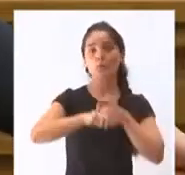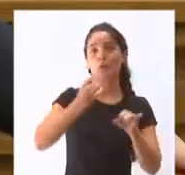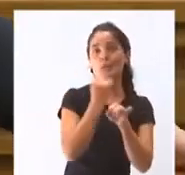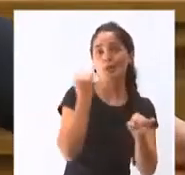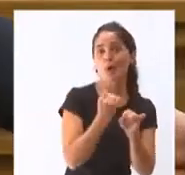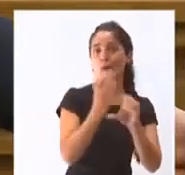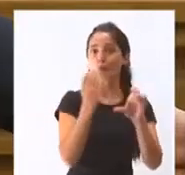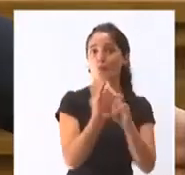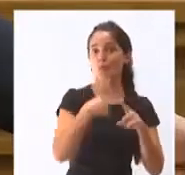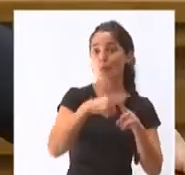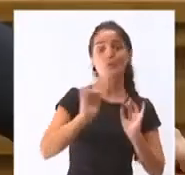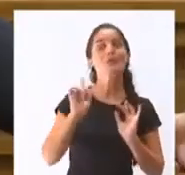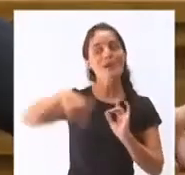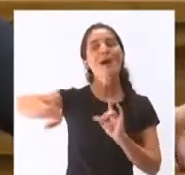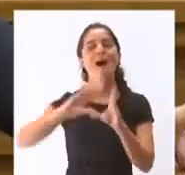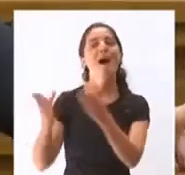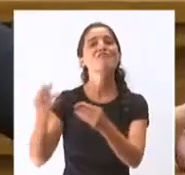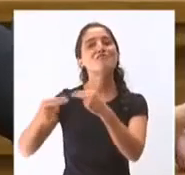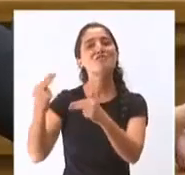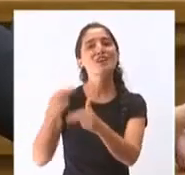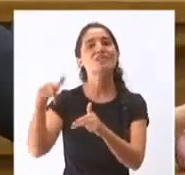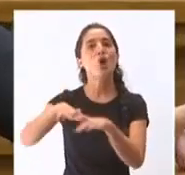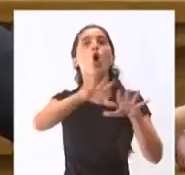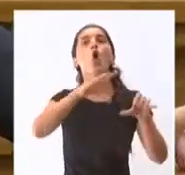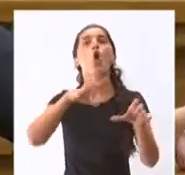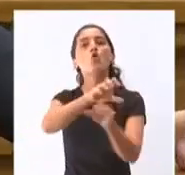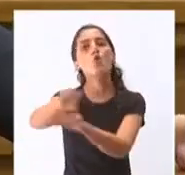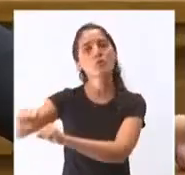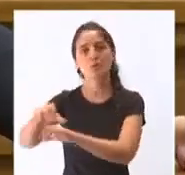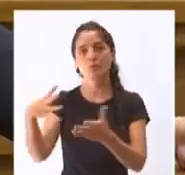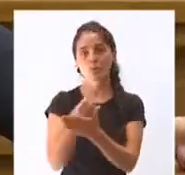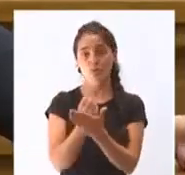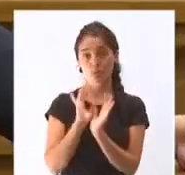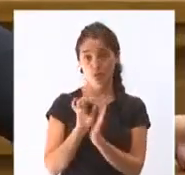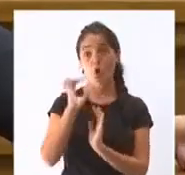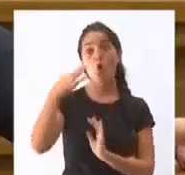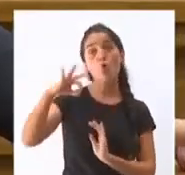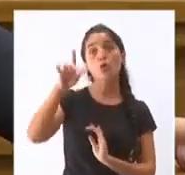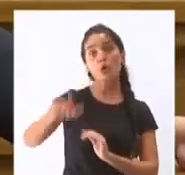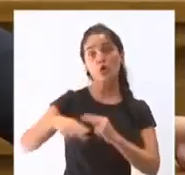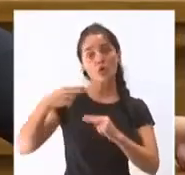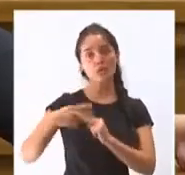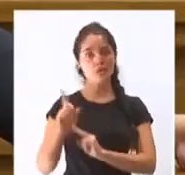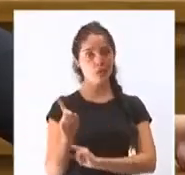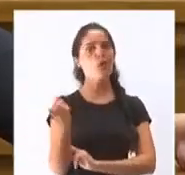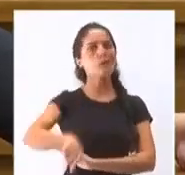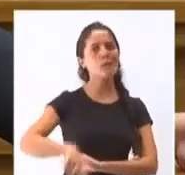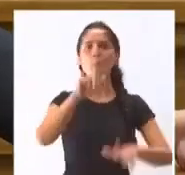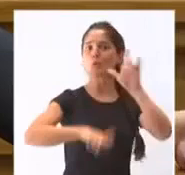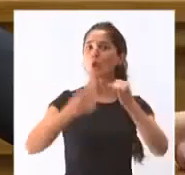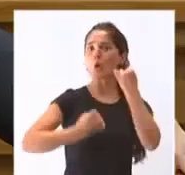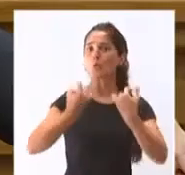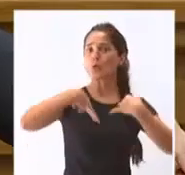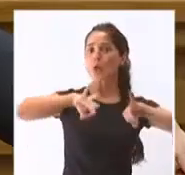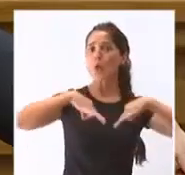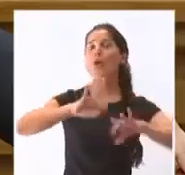trabajadores de los taxistas han cubierto y por cierto no solo los taxistas sino también muchas veces los propios conductores de la comunidad autónoma de los